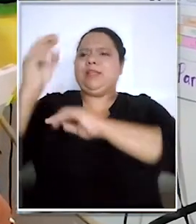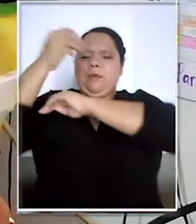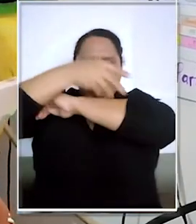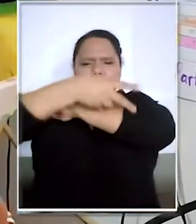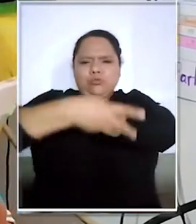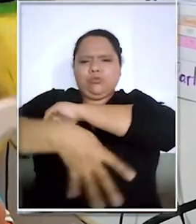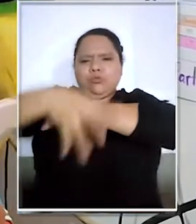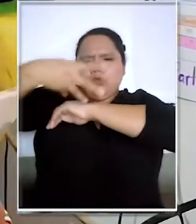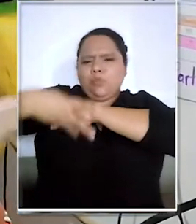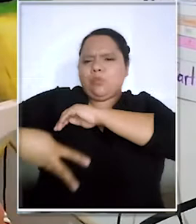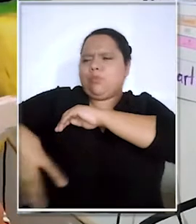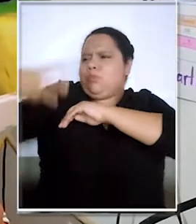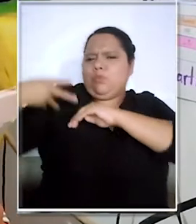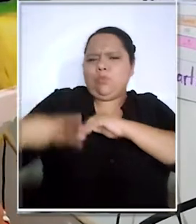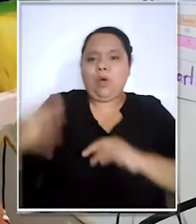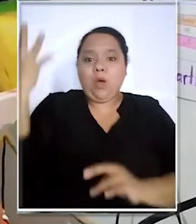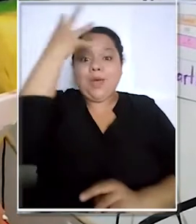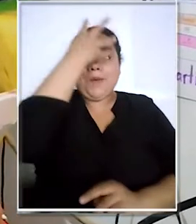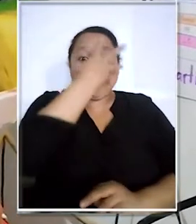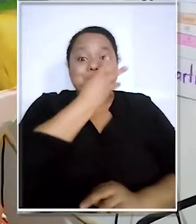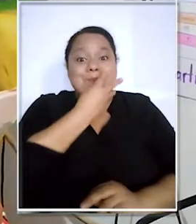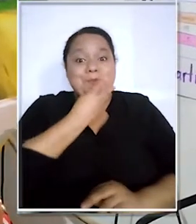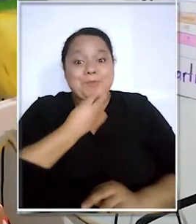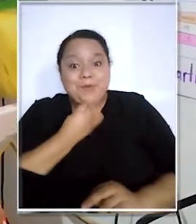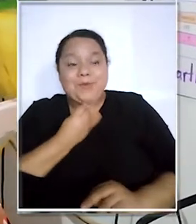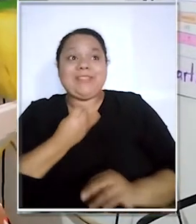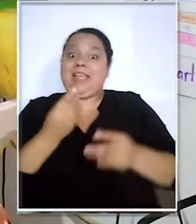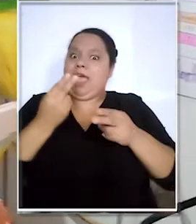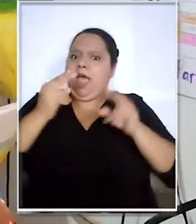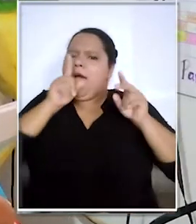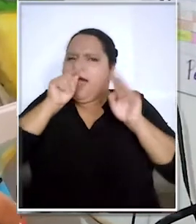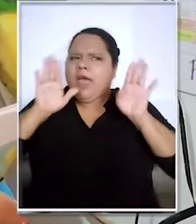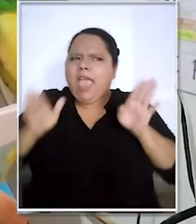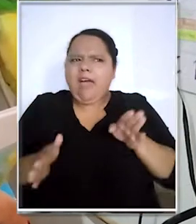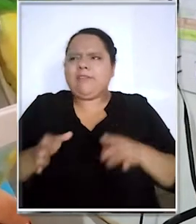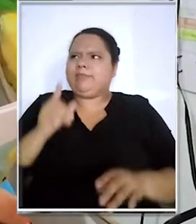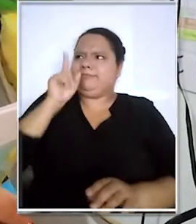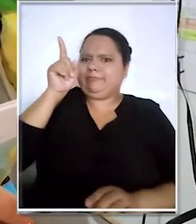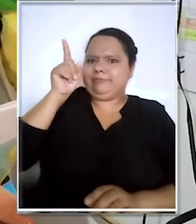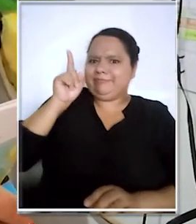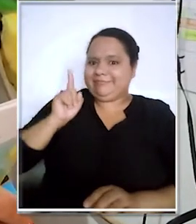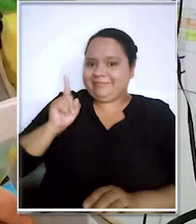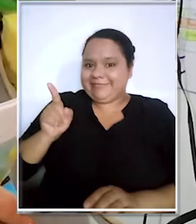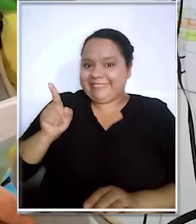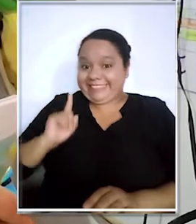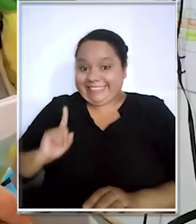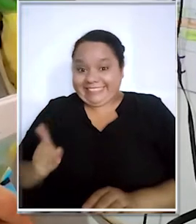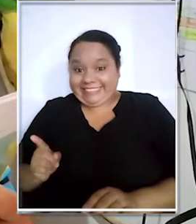la utilidad que prestan en su fauna. Hay aves como el pájaro cubrillo, zanates,